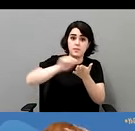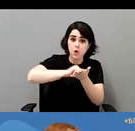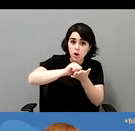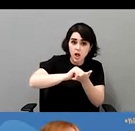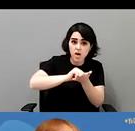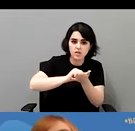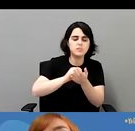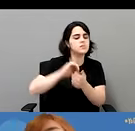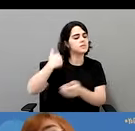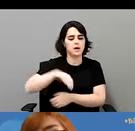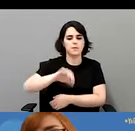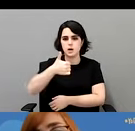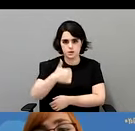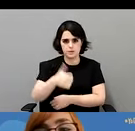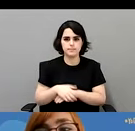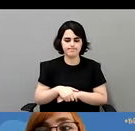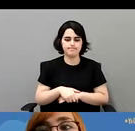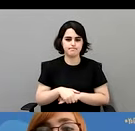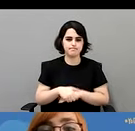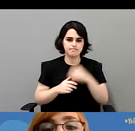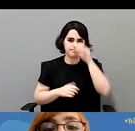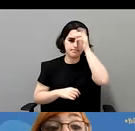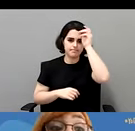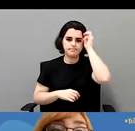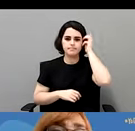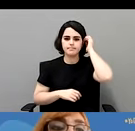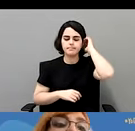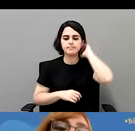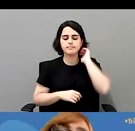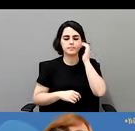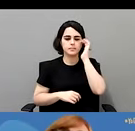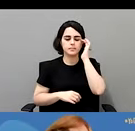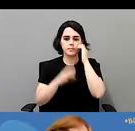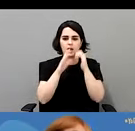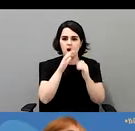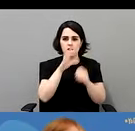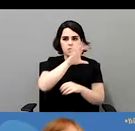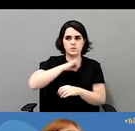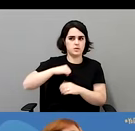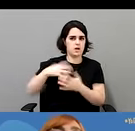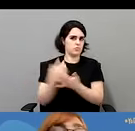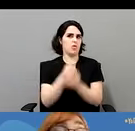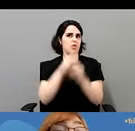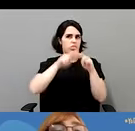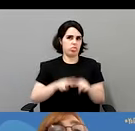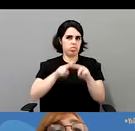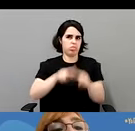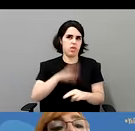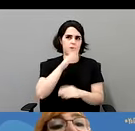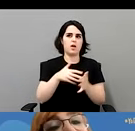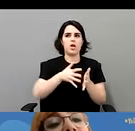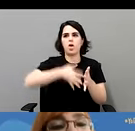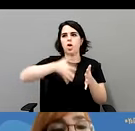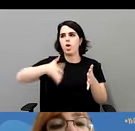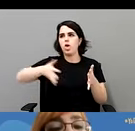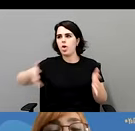hecho compatible. Será compatible. Vale, no vamos a analizar todas las comunidades autónomas, porque si no estamos aquí hasta mañana, pero sí que vamos a